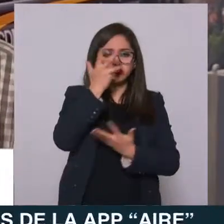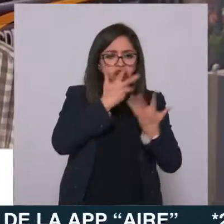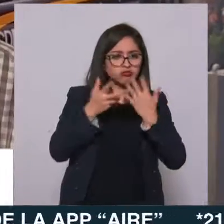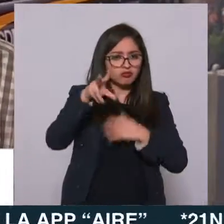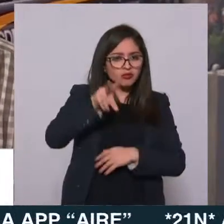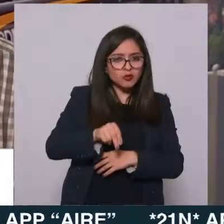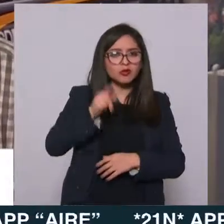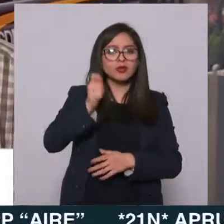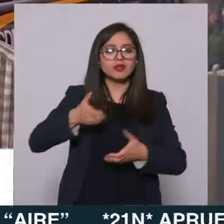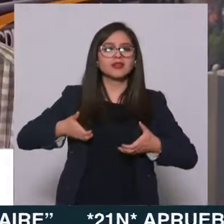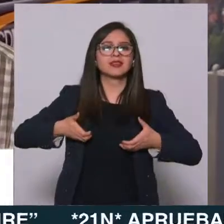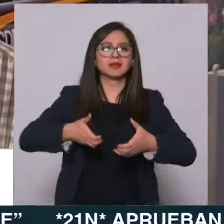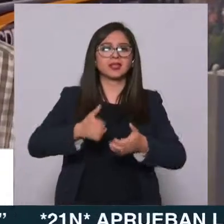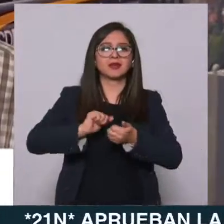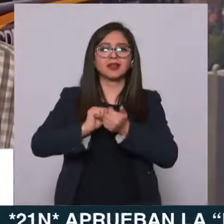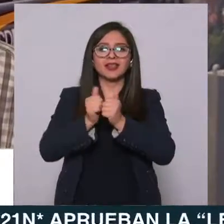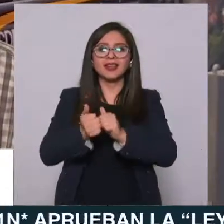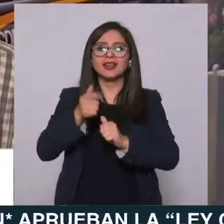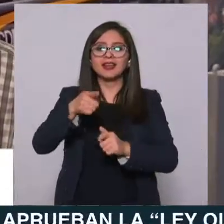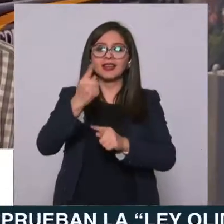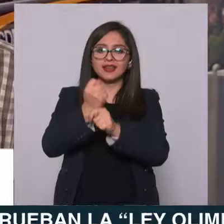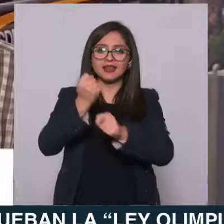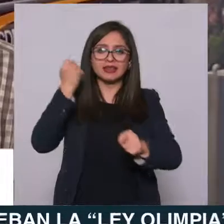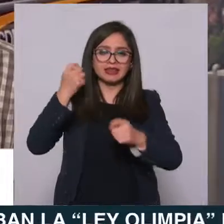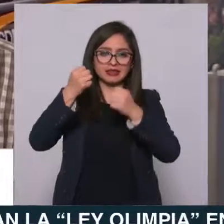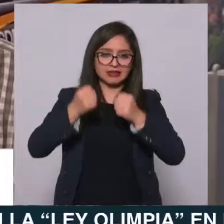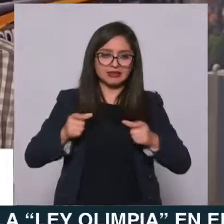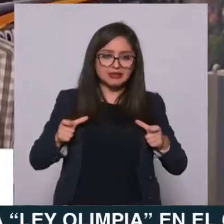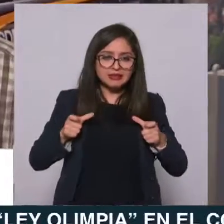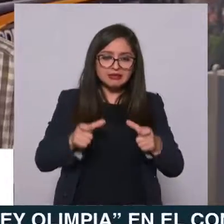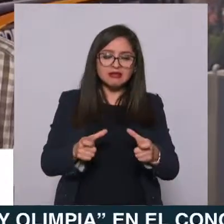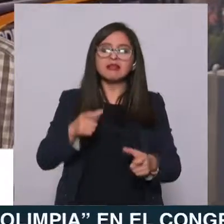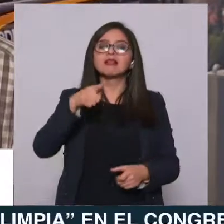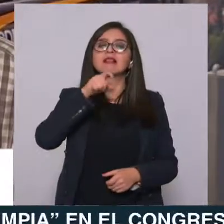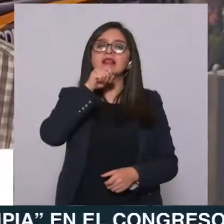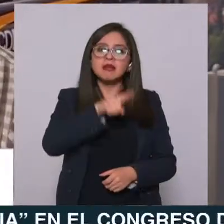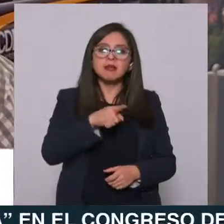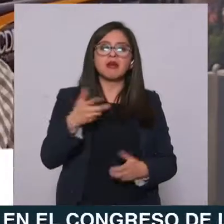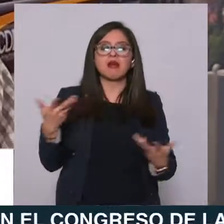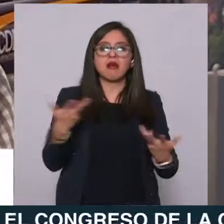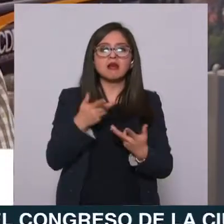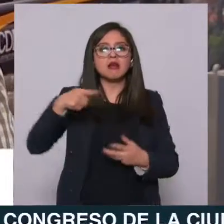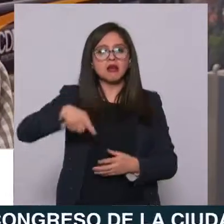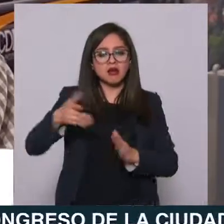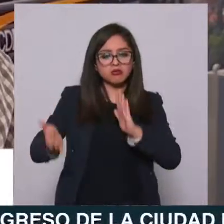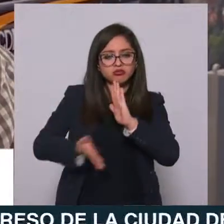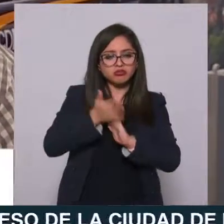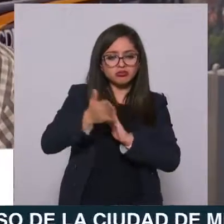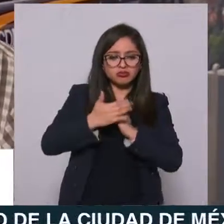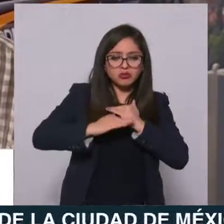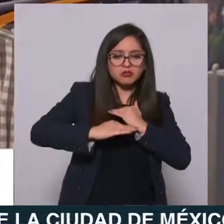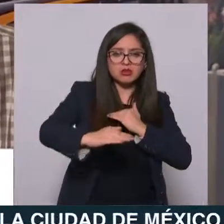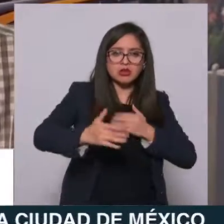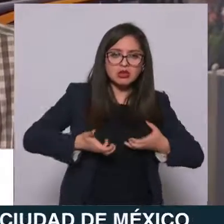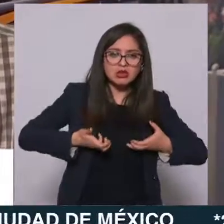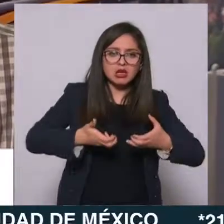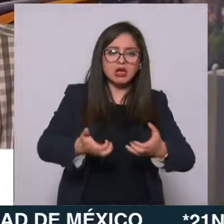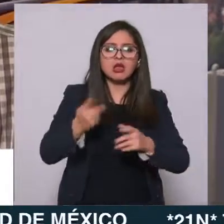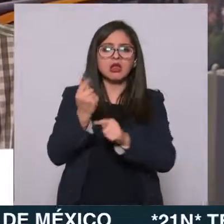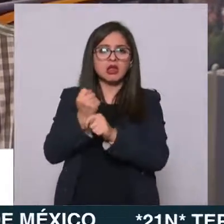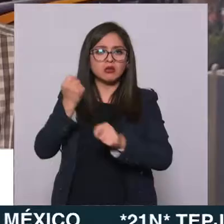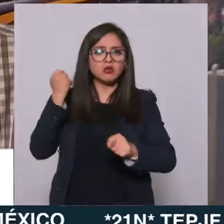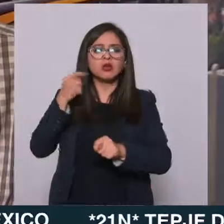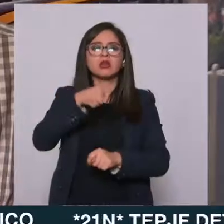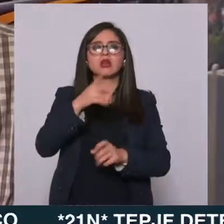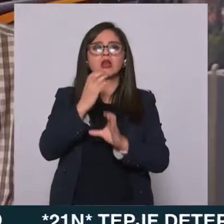cruces seguros, transporte seguro, reparación de las banquetas, transporte seguro con camiones